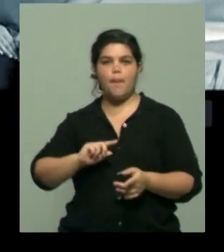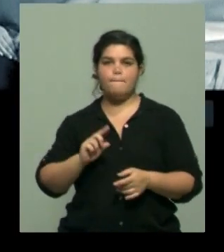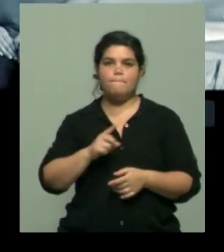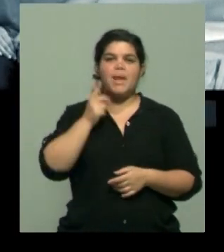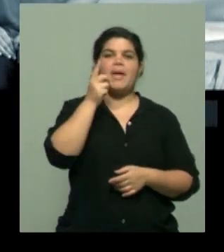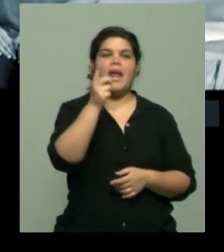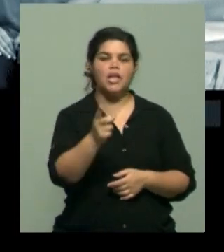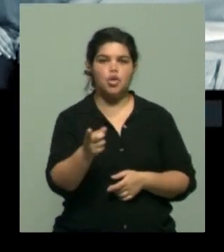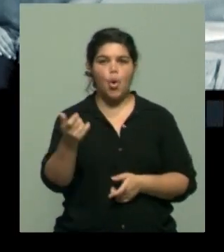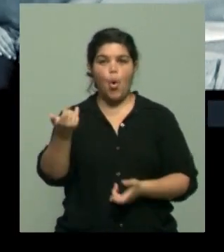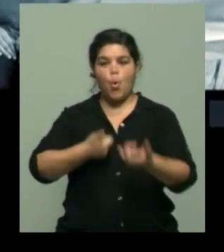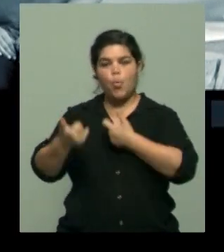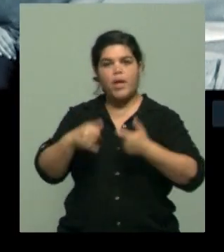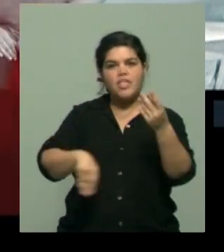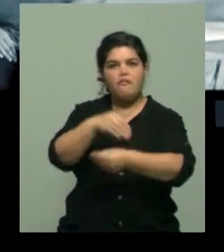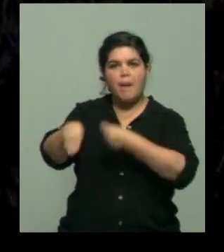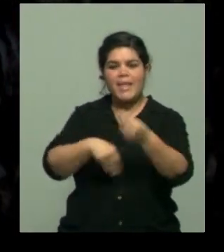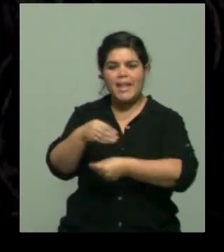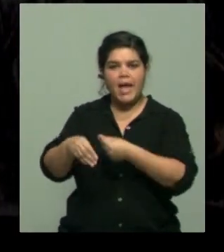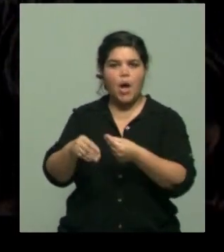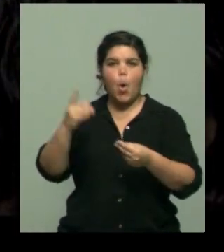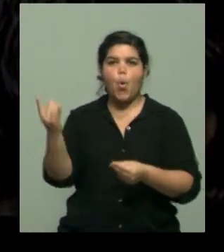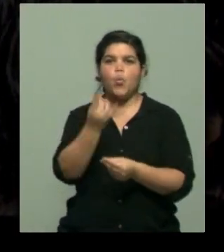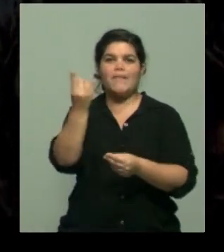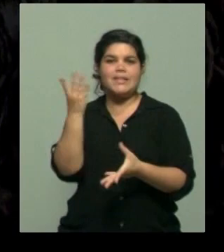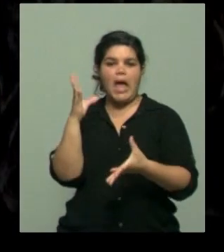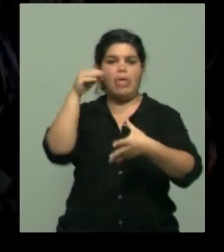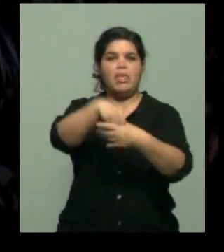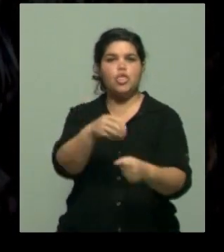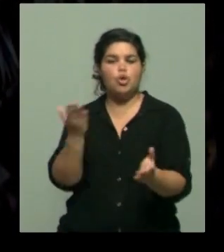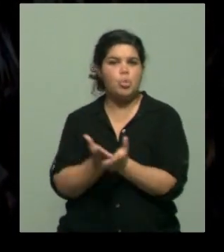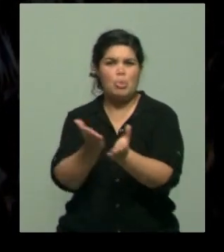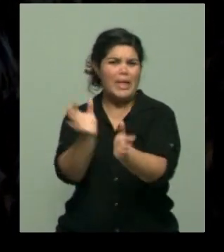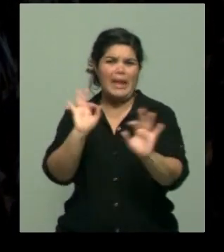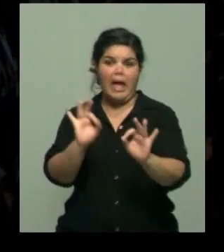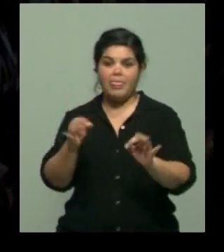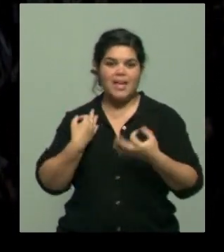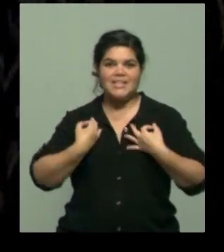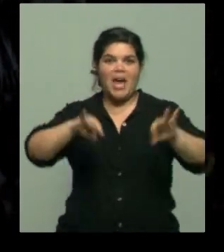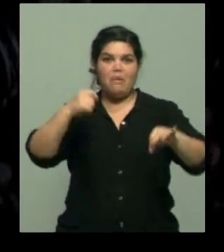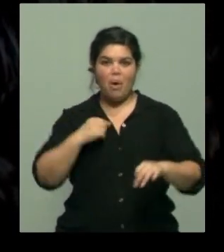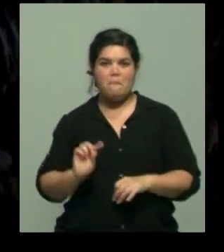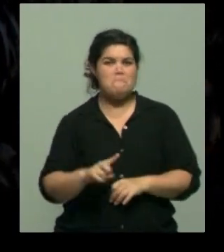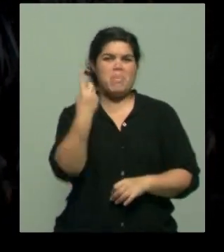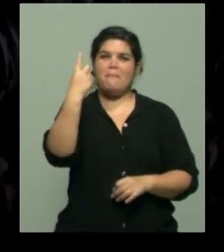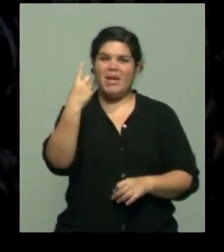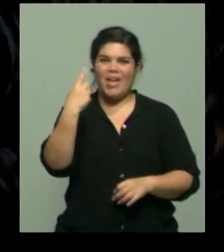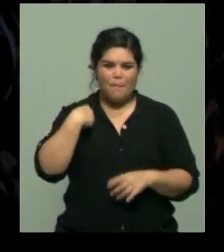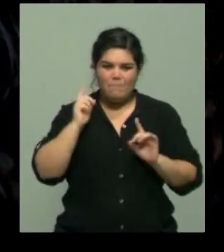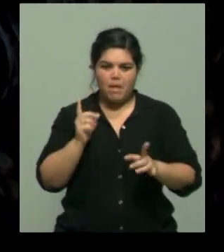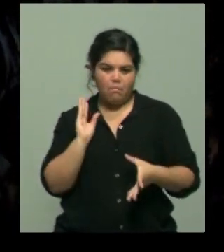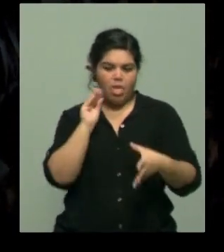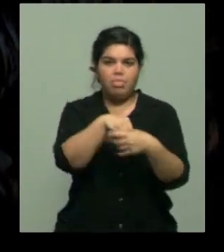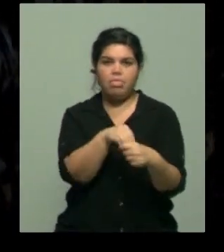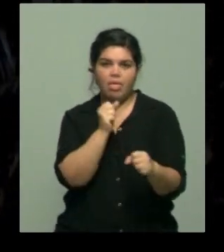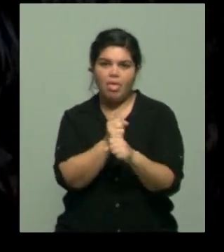el primero en llegar a la universidad, y como llegar a la universidad es como un gran logro para esa